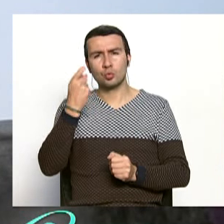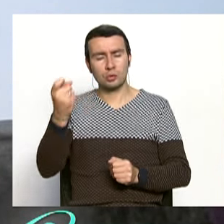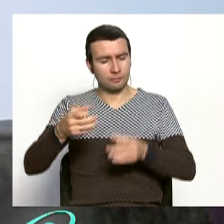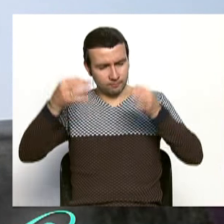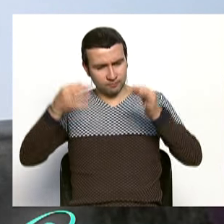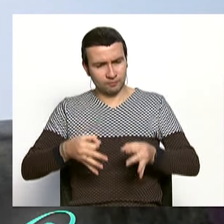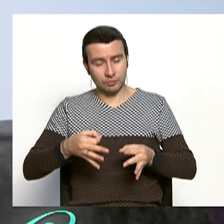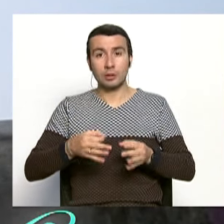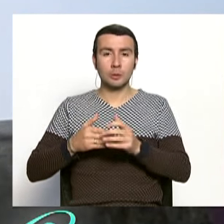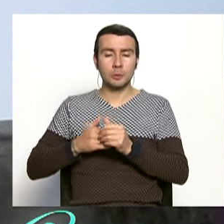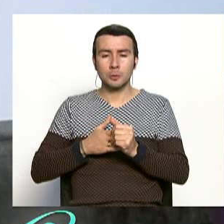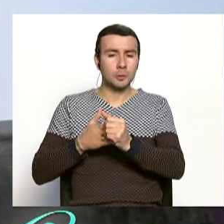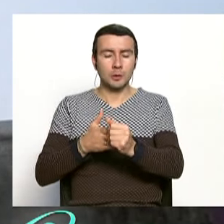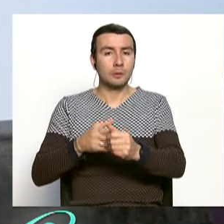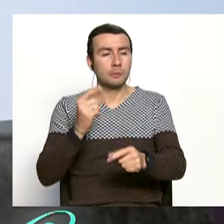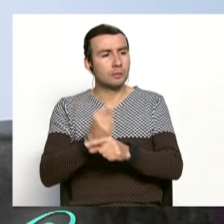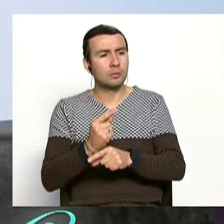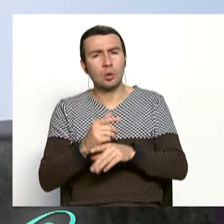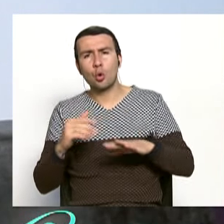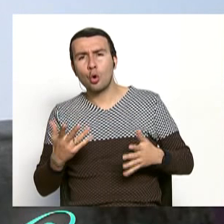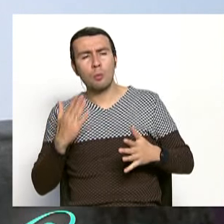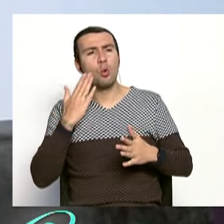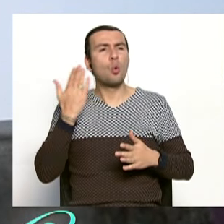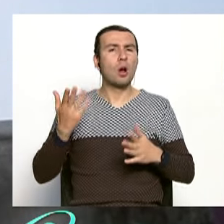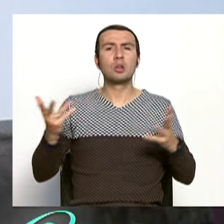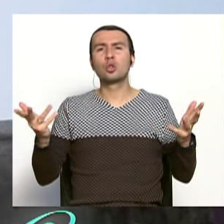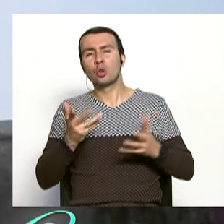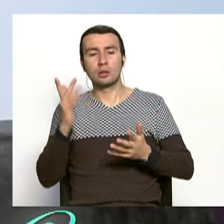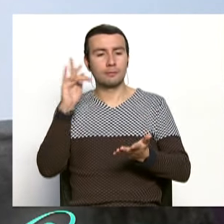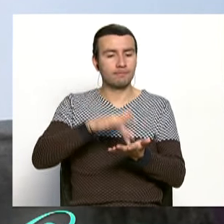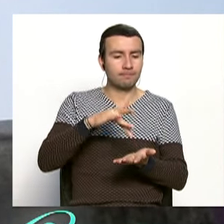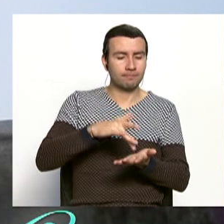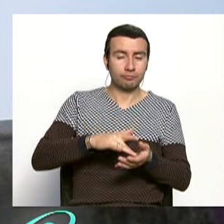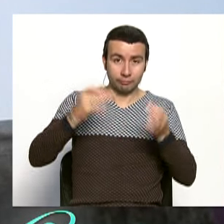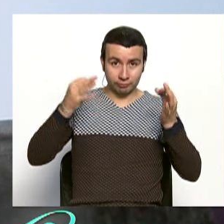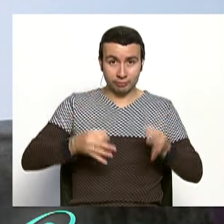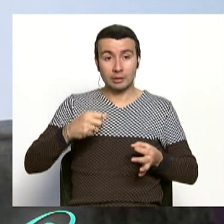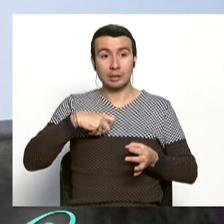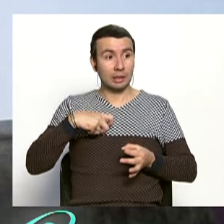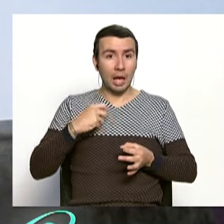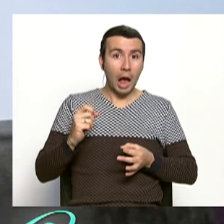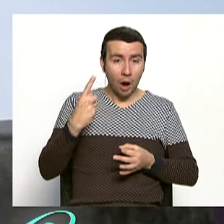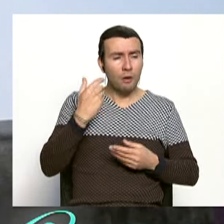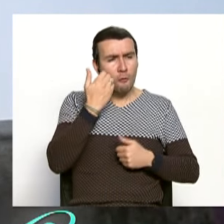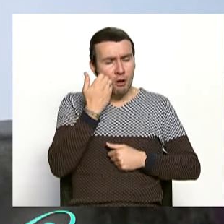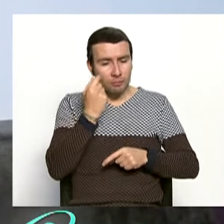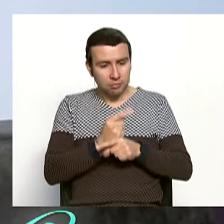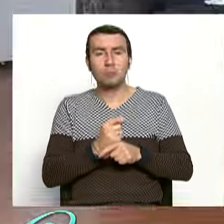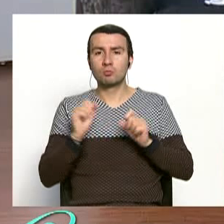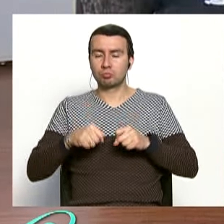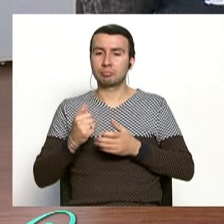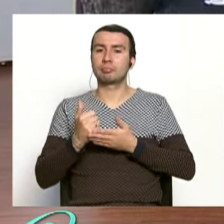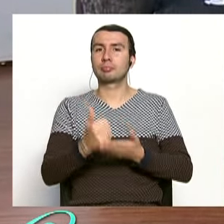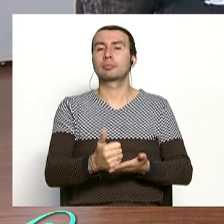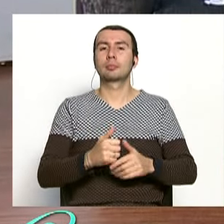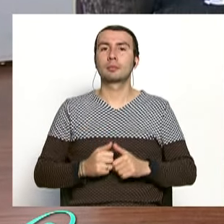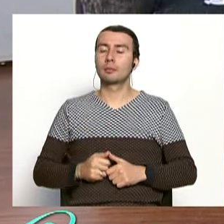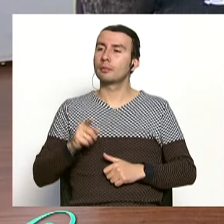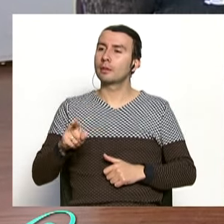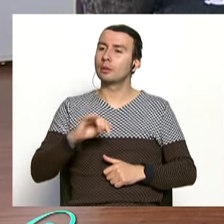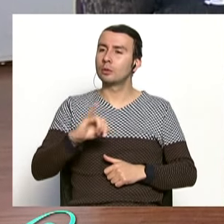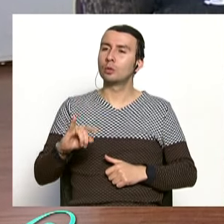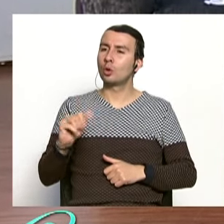sobre sobre cómo cuándo dónde consultar cuando cuando tengan alguno de estas sintomatologías que requerimos doctor Juan